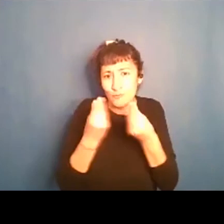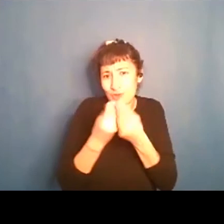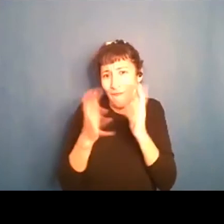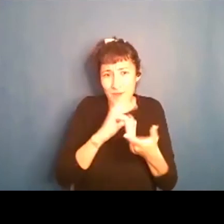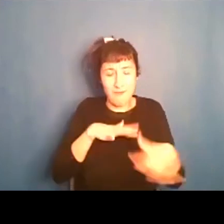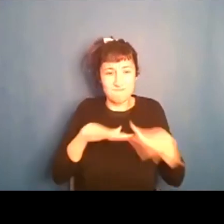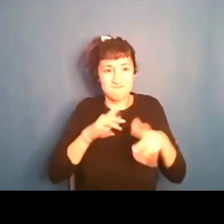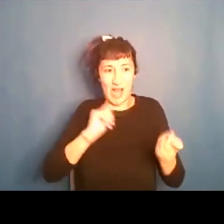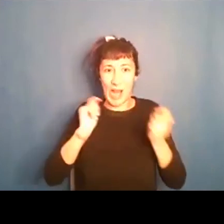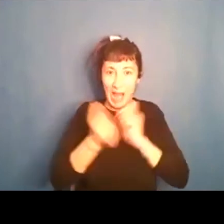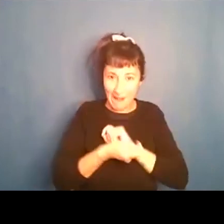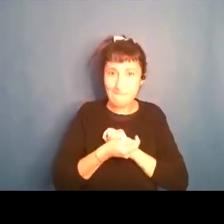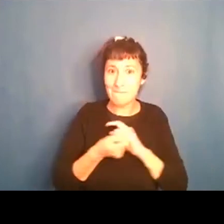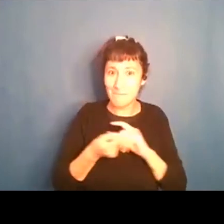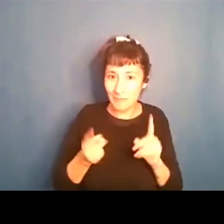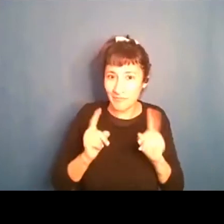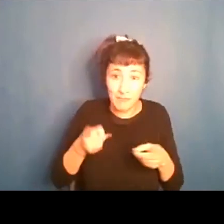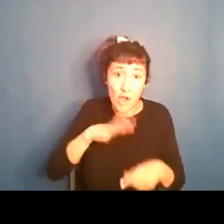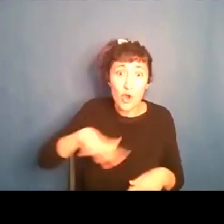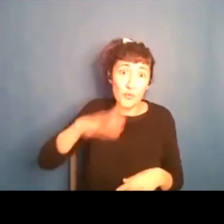también movilizó a la comunidad sorda.